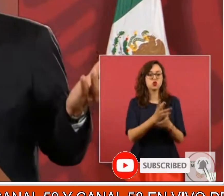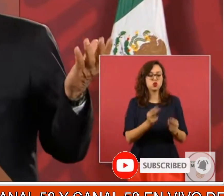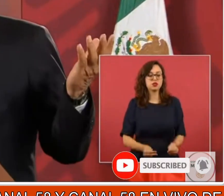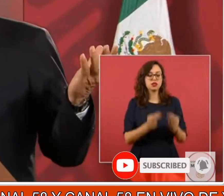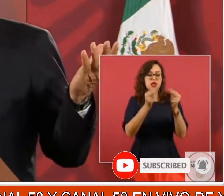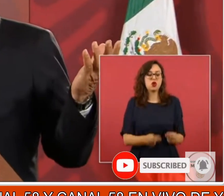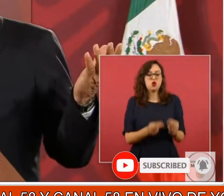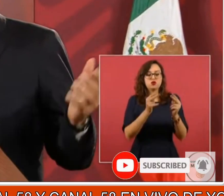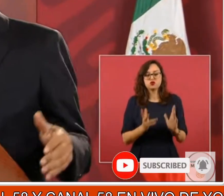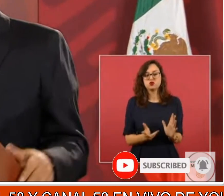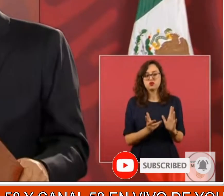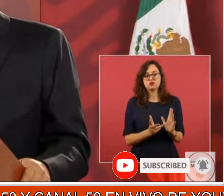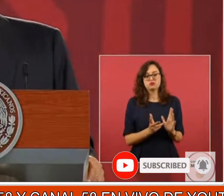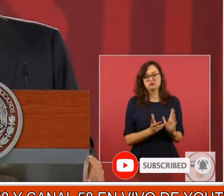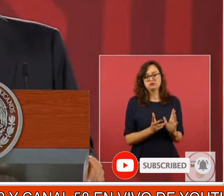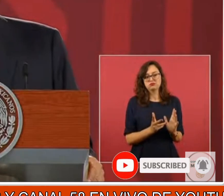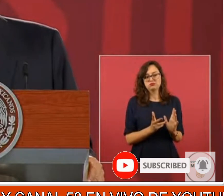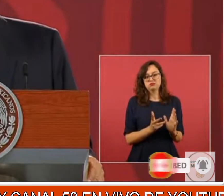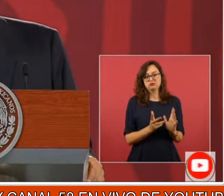10 distribuidores de medicinas